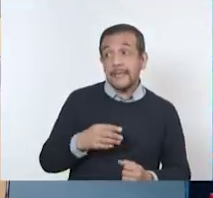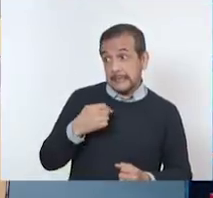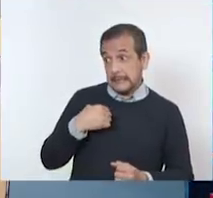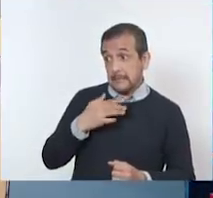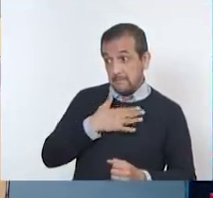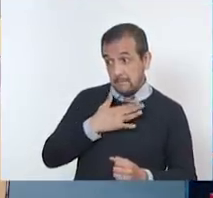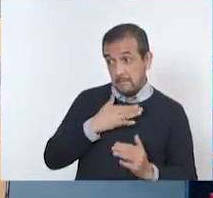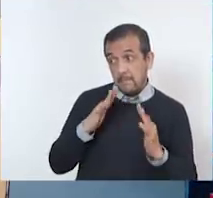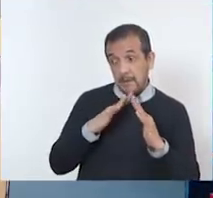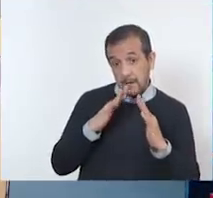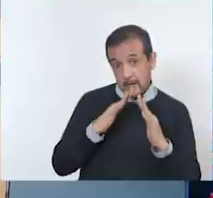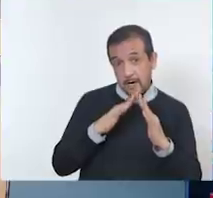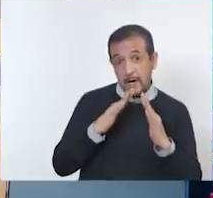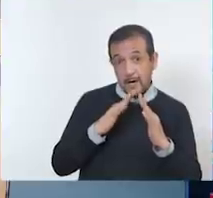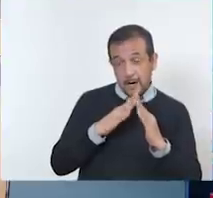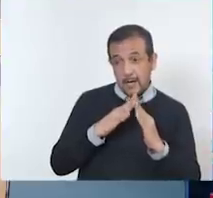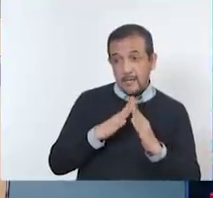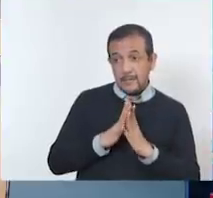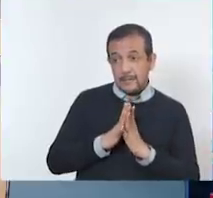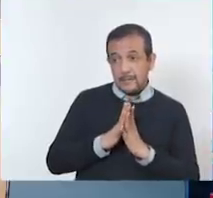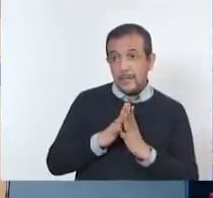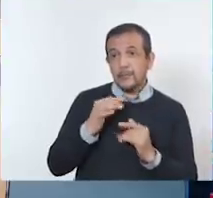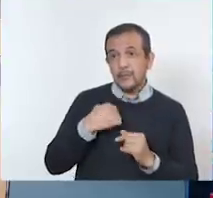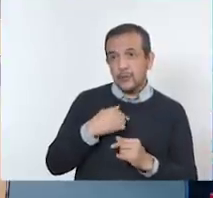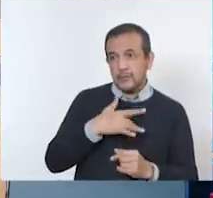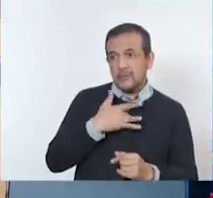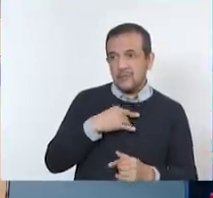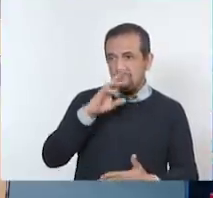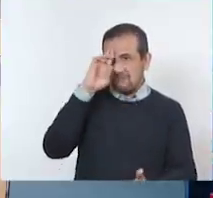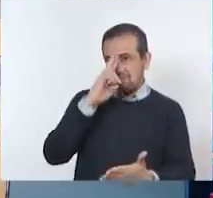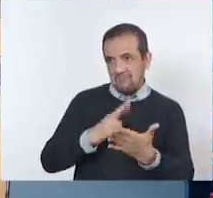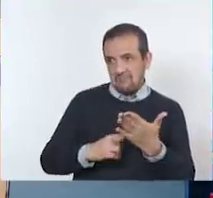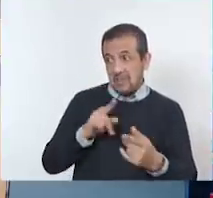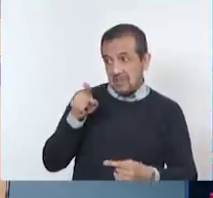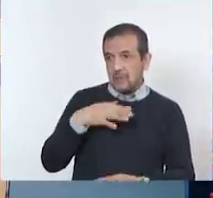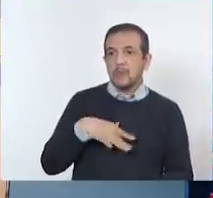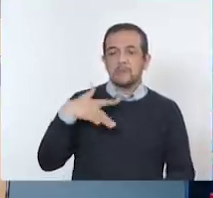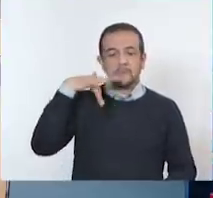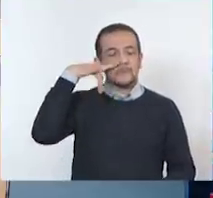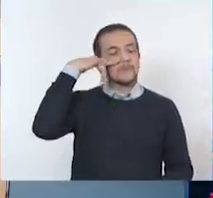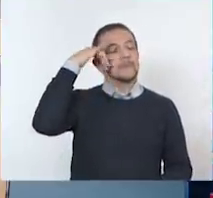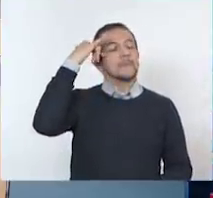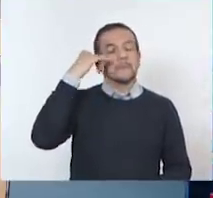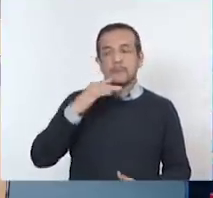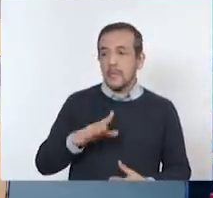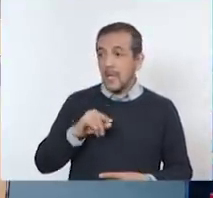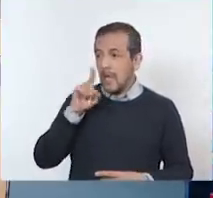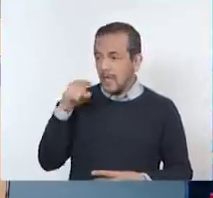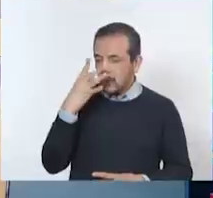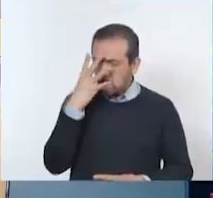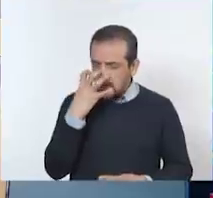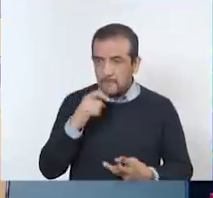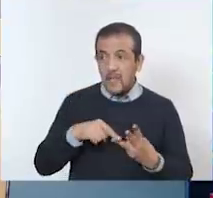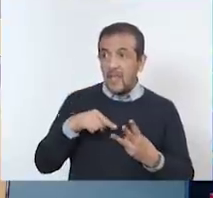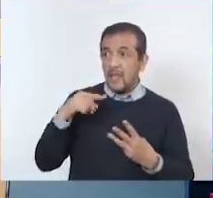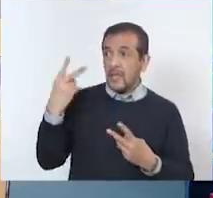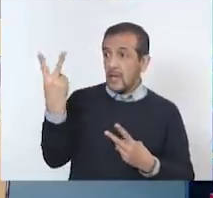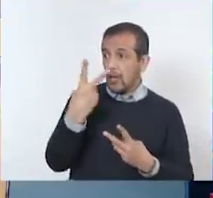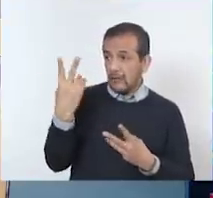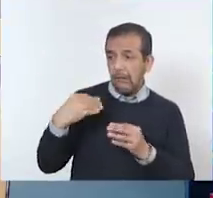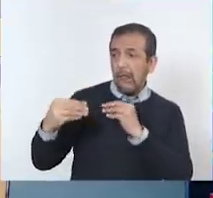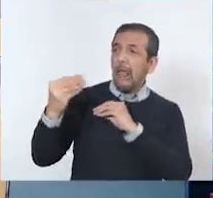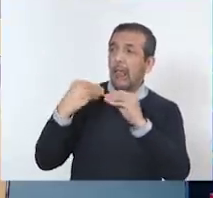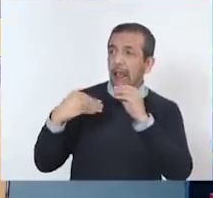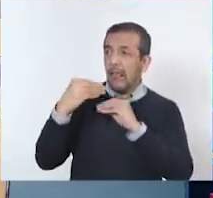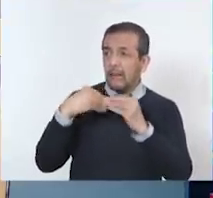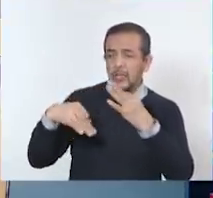Bueno, en mi casa, definitivamente sentirían que no los respeto, se sentirían ofendidos, tal vez tristes, discutiríamos